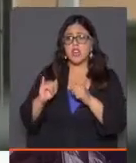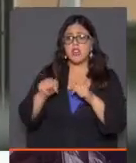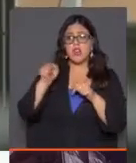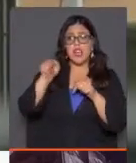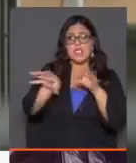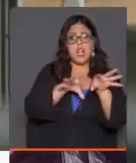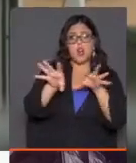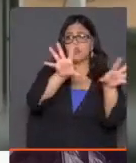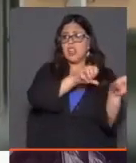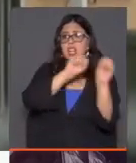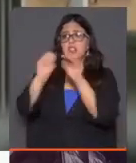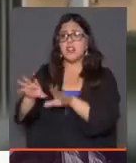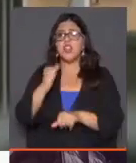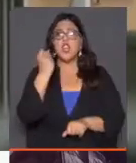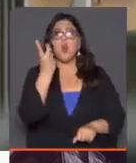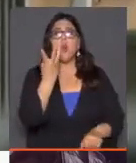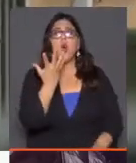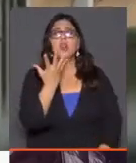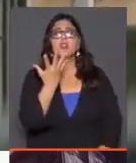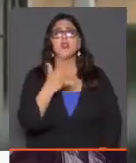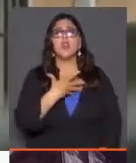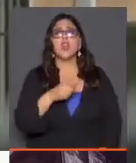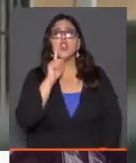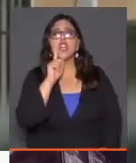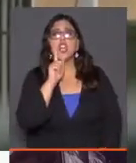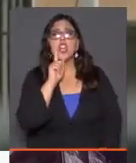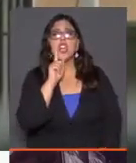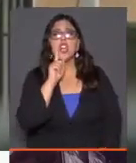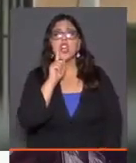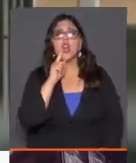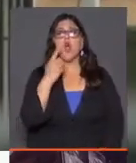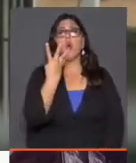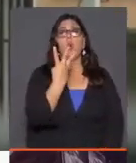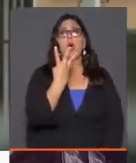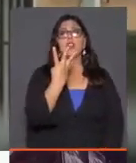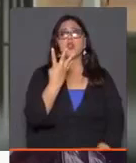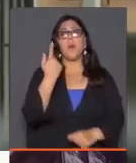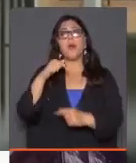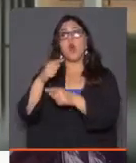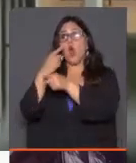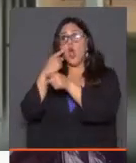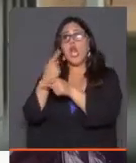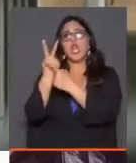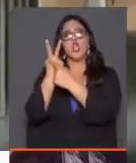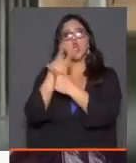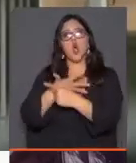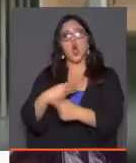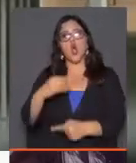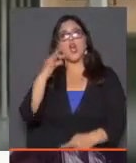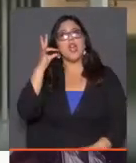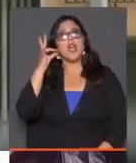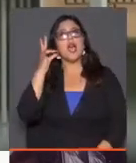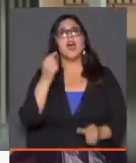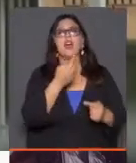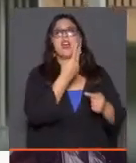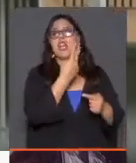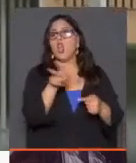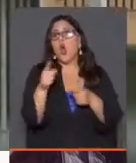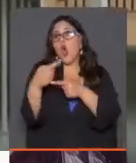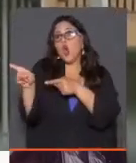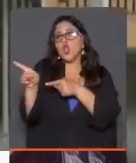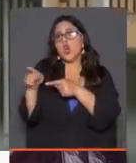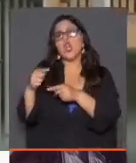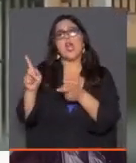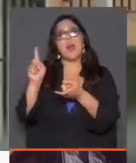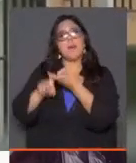cuántos hijos tenía con ellos? Tiene 4, tiene 2 con él. ¿Dos con él? 2 niñas. Ya. Y los otros chiquillos son del matrimonio.